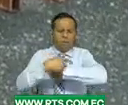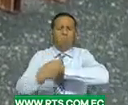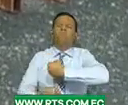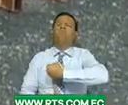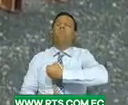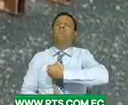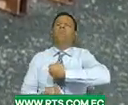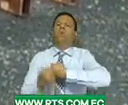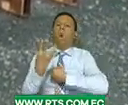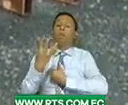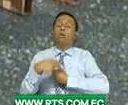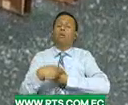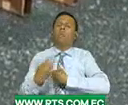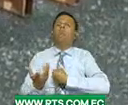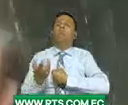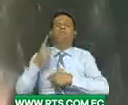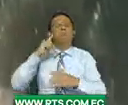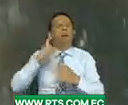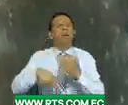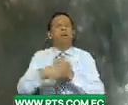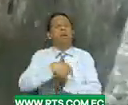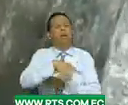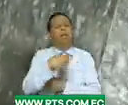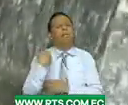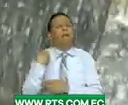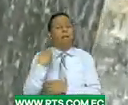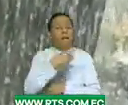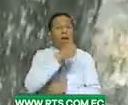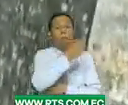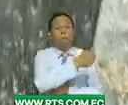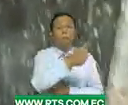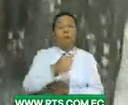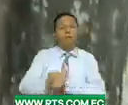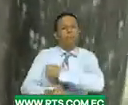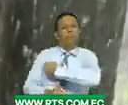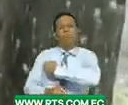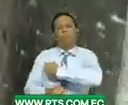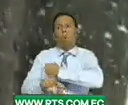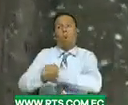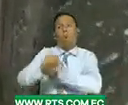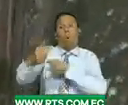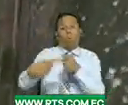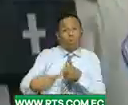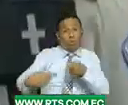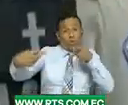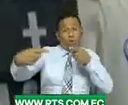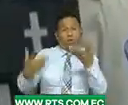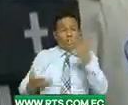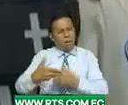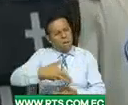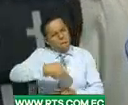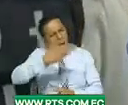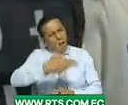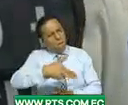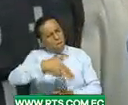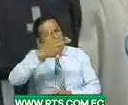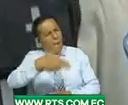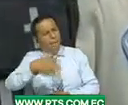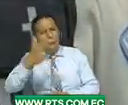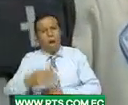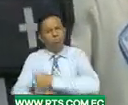aparentemente servían para protegerse de los impactos de los proyectiles de otros ciudadanos que